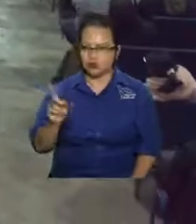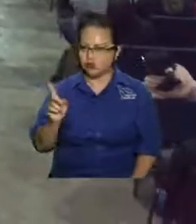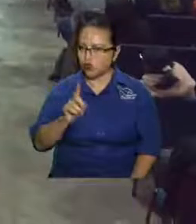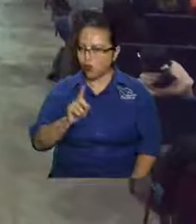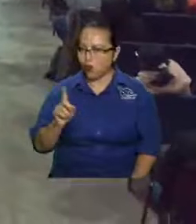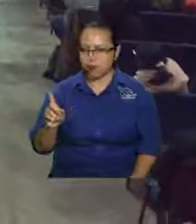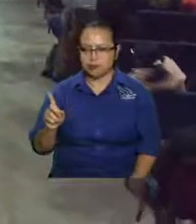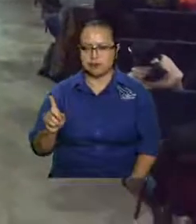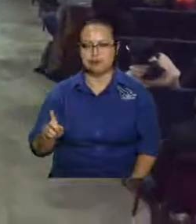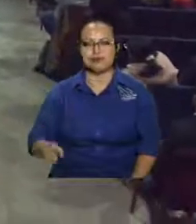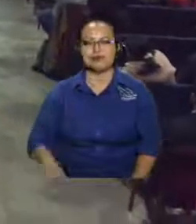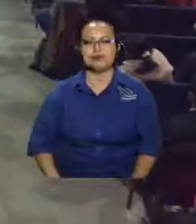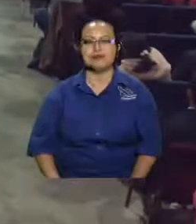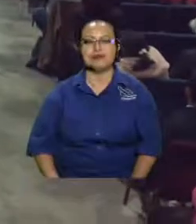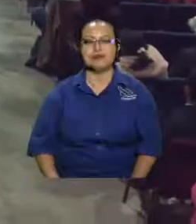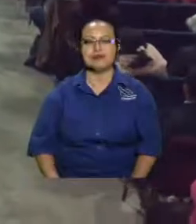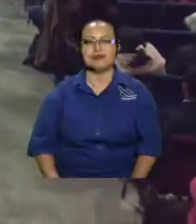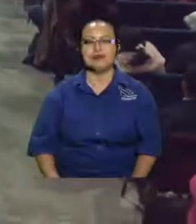Nosotros no.